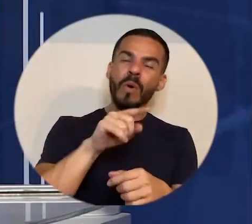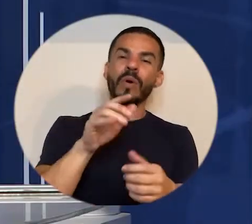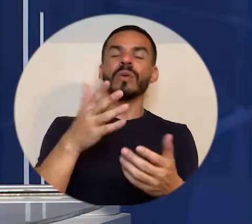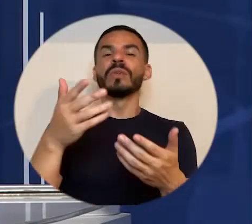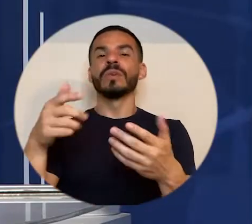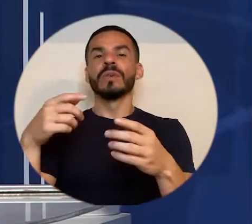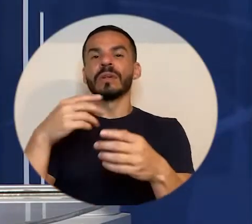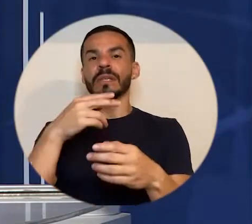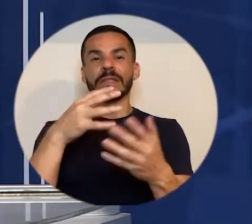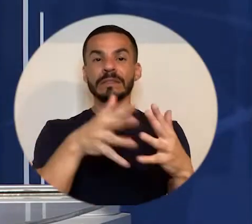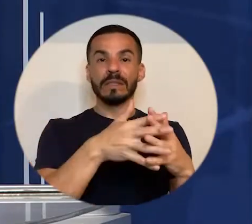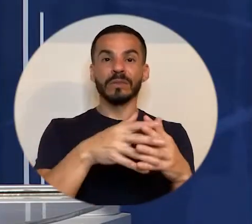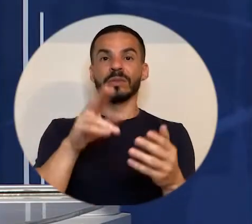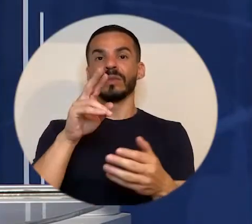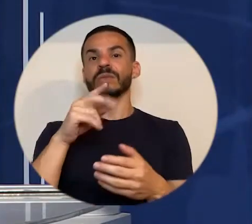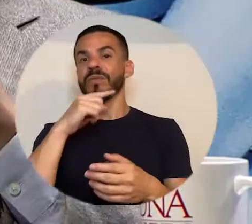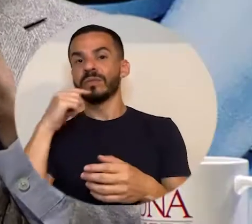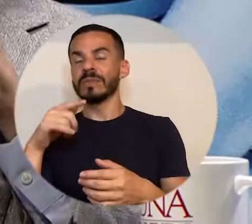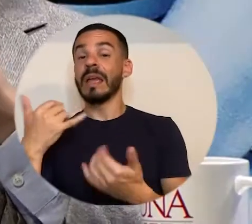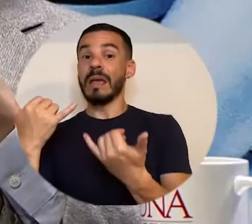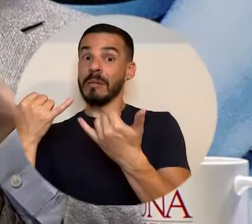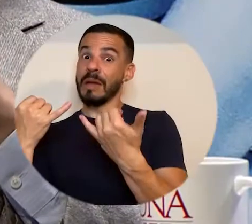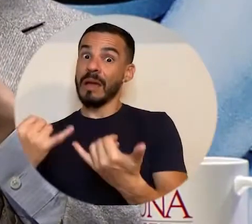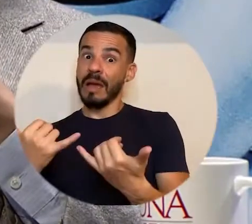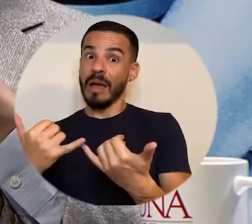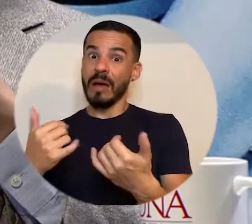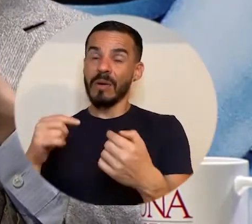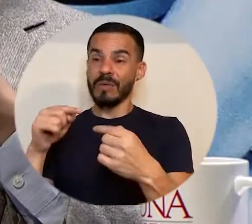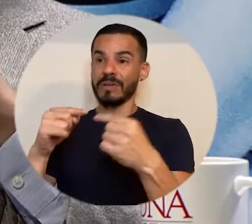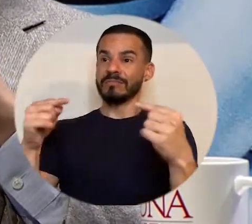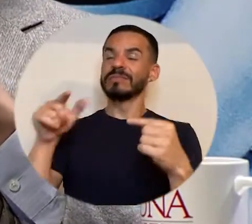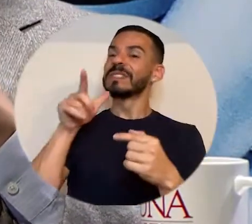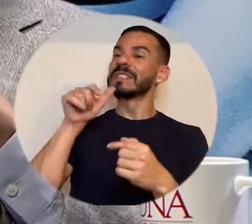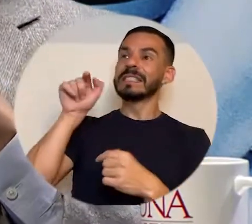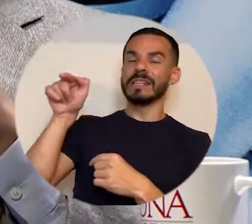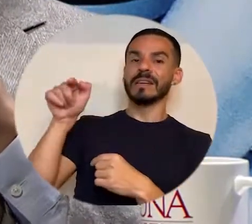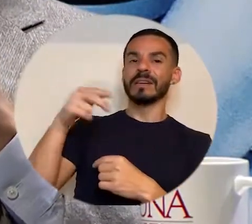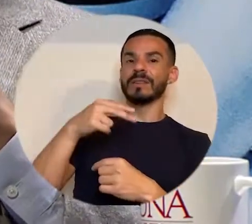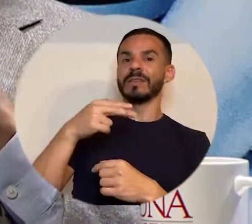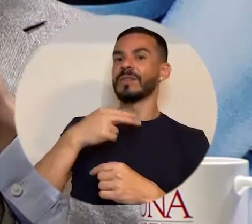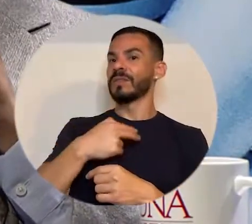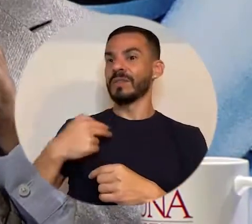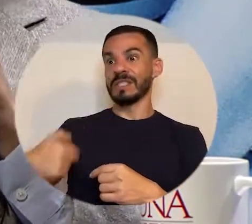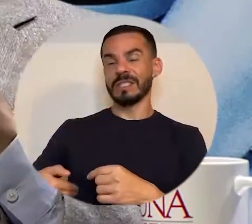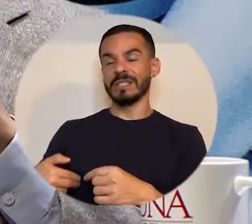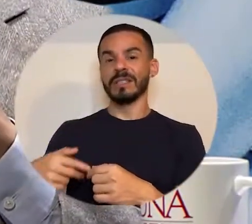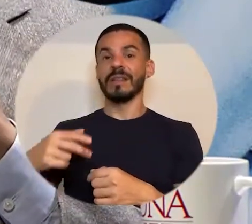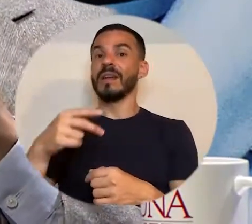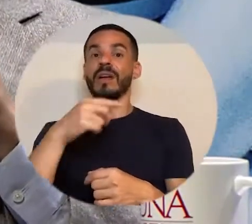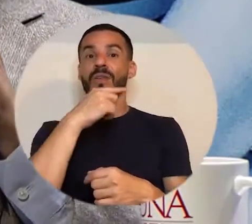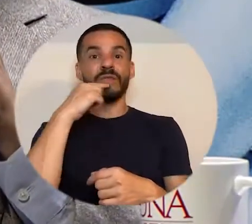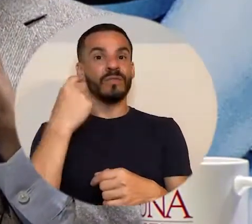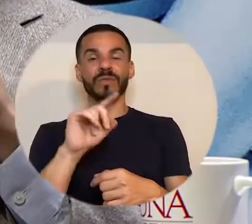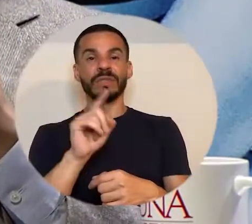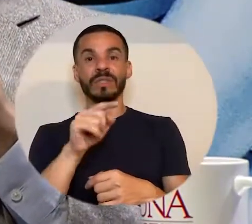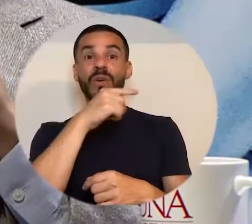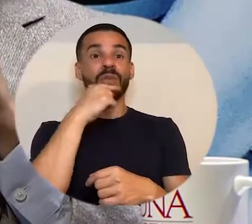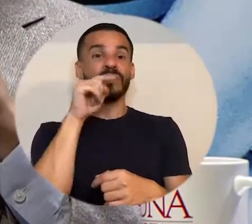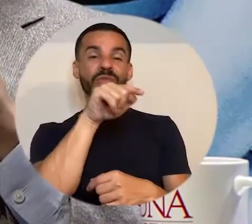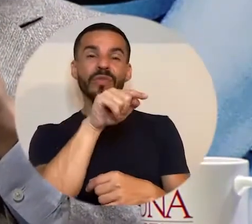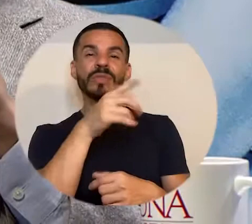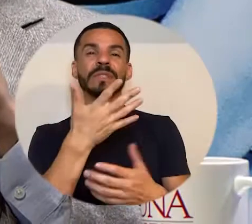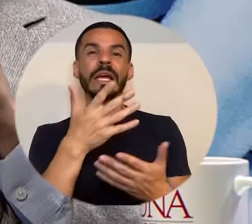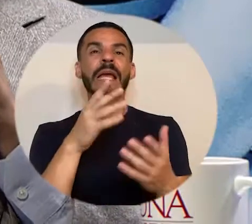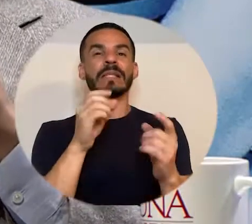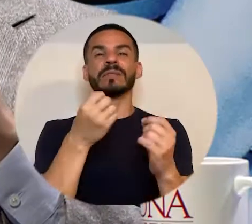Rusia. Solo que ahora el principal adversario es China, no Rusia. Rusia